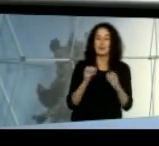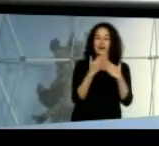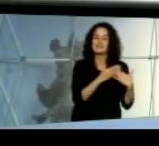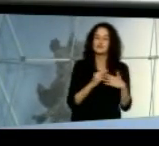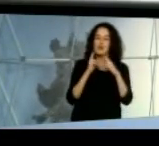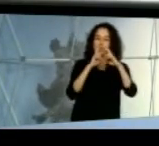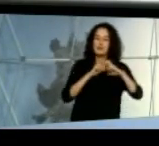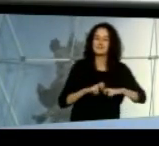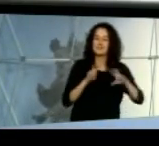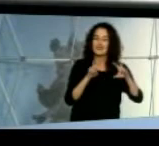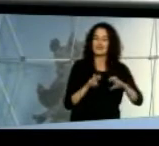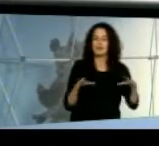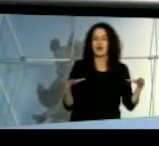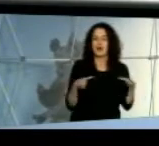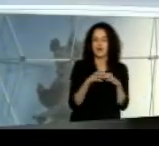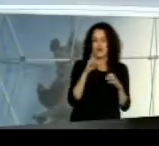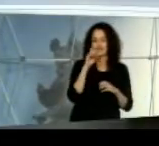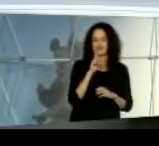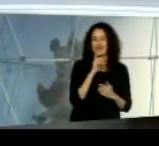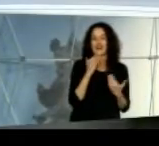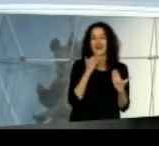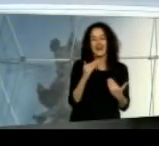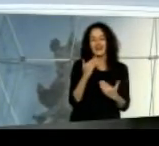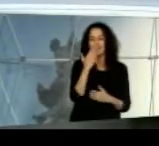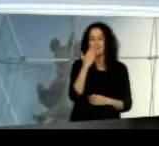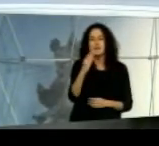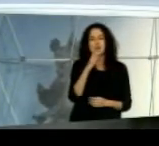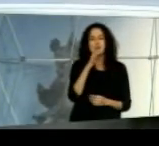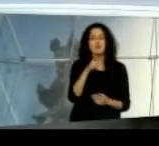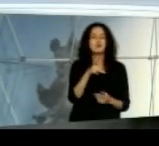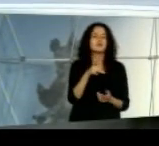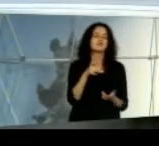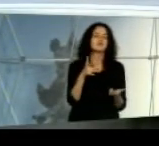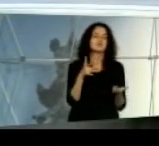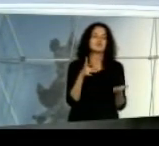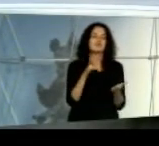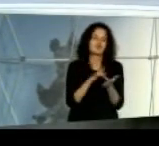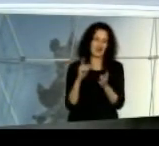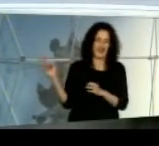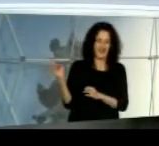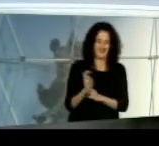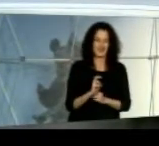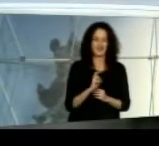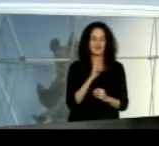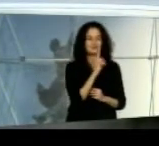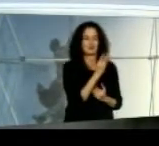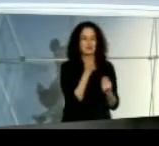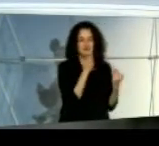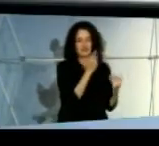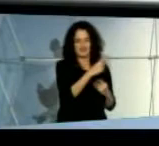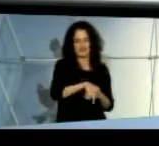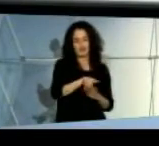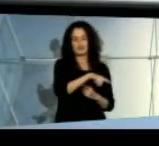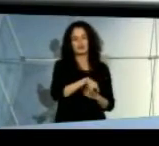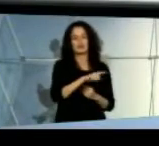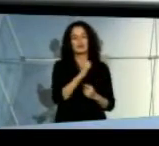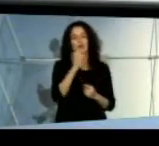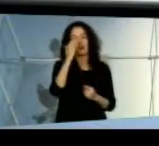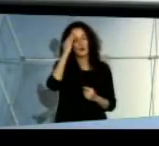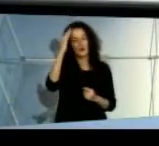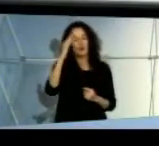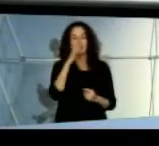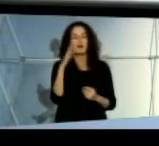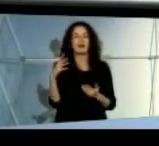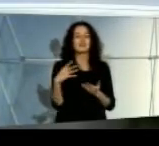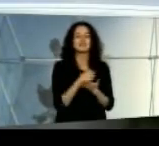la comunidad sorda. Gracias de verdad por haberte acercado. Muchas gracias a vosotros. Y un recuerdo para